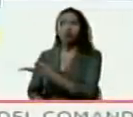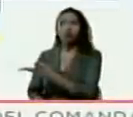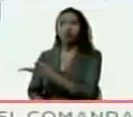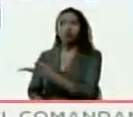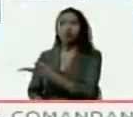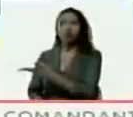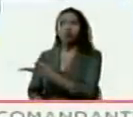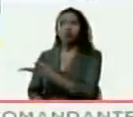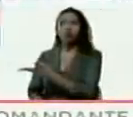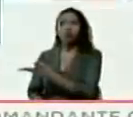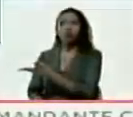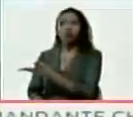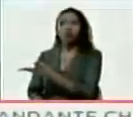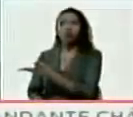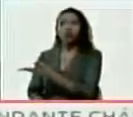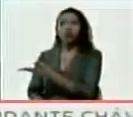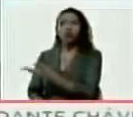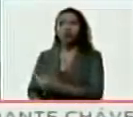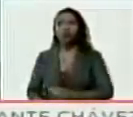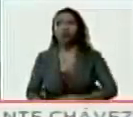Climaco alias El Caracas.